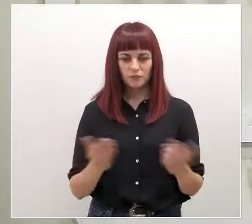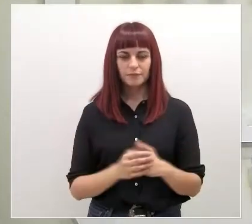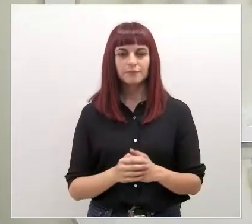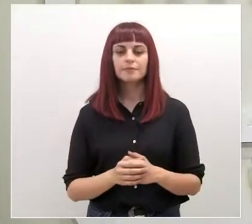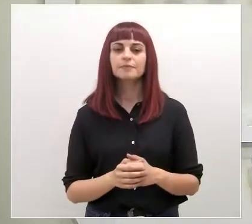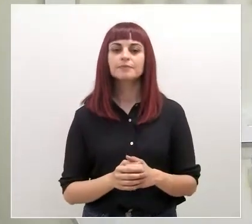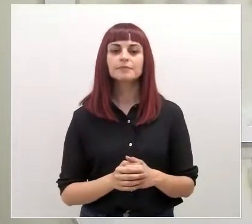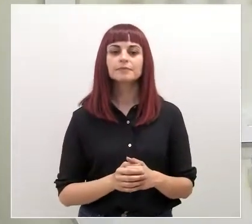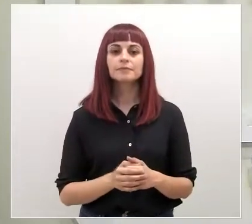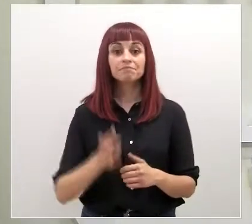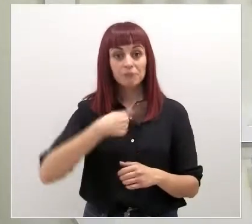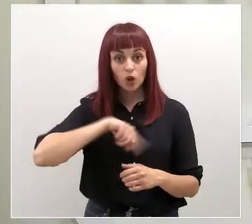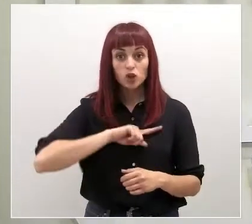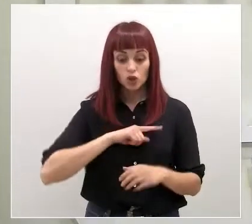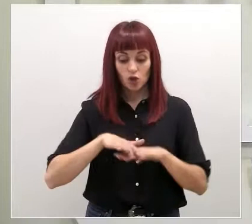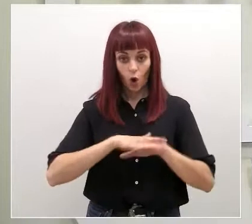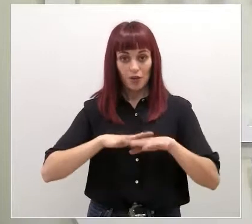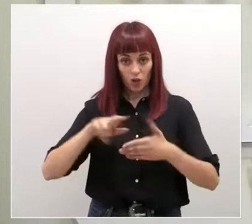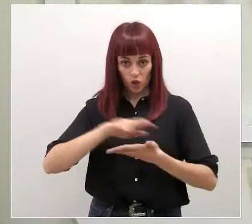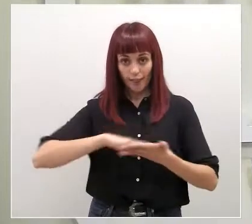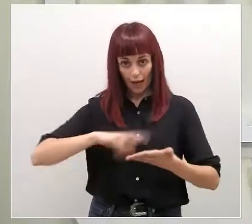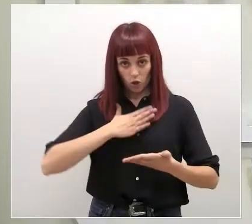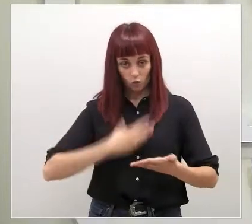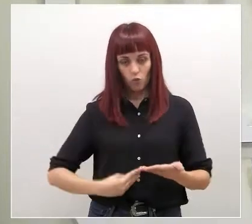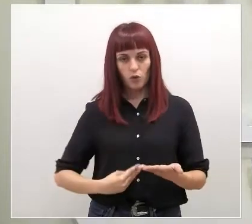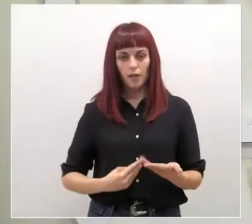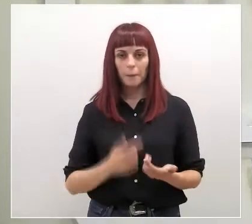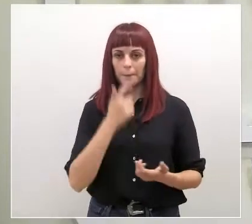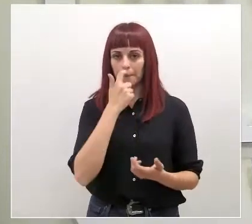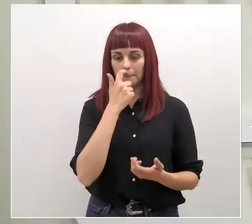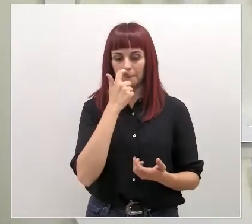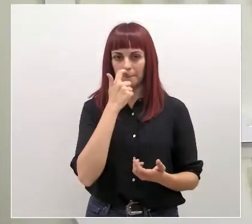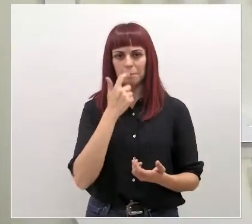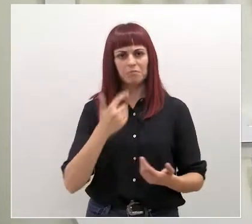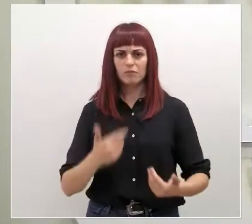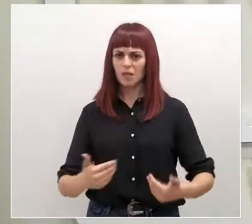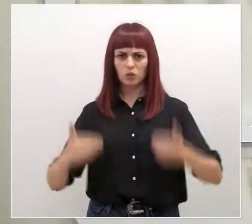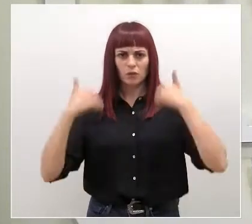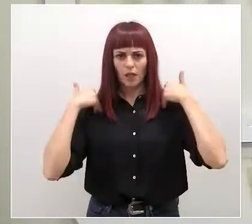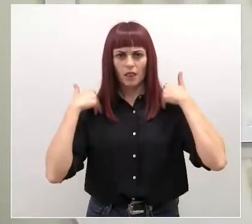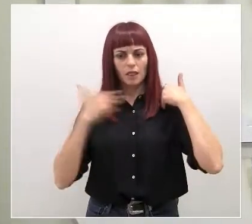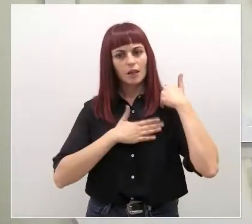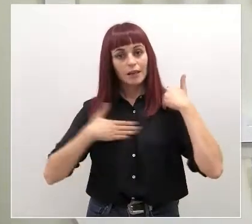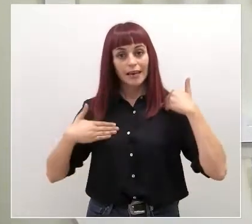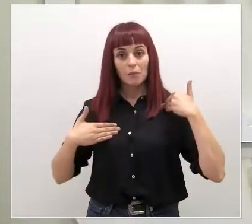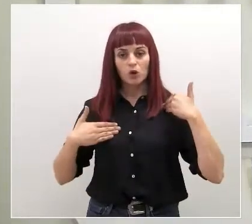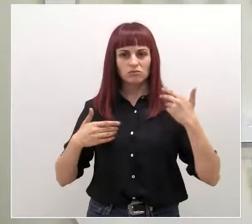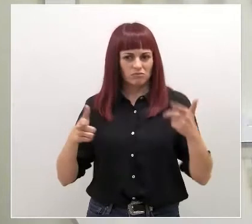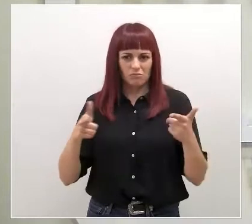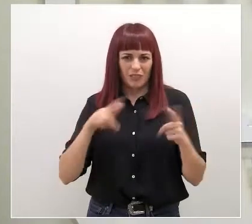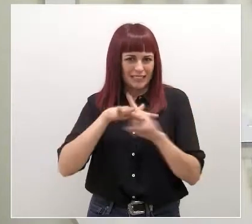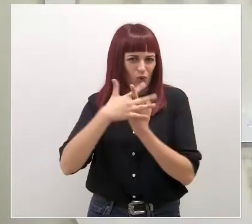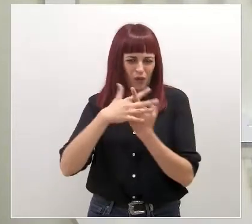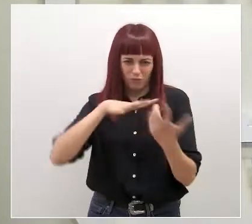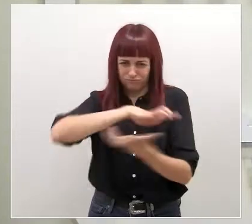todo caso, nosotros, este Gobierno regional, en un ejercicio de responsabilidad, vamos a aplicar a este caótico